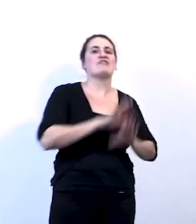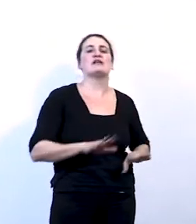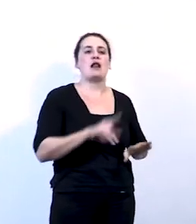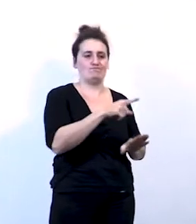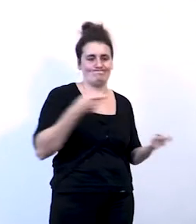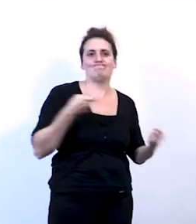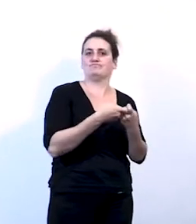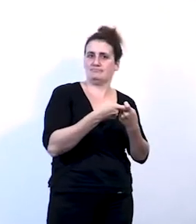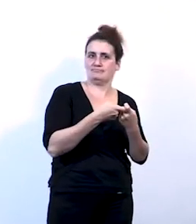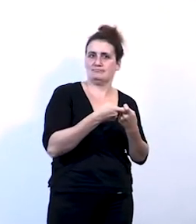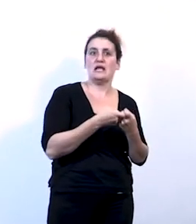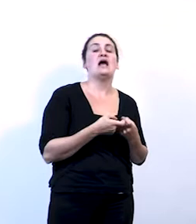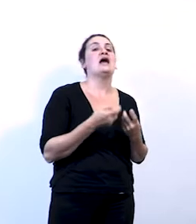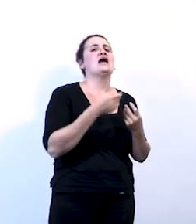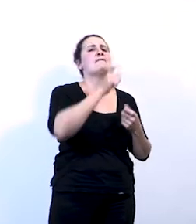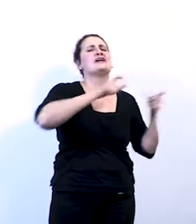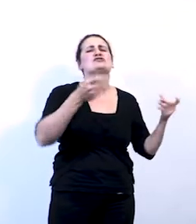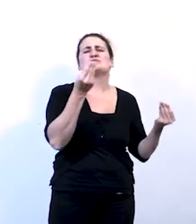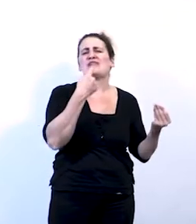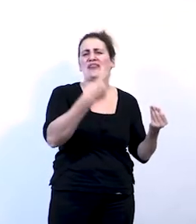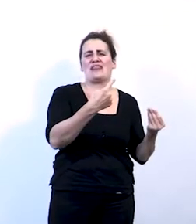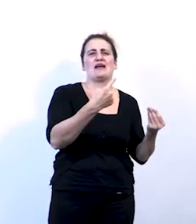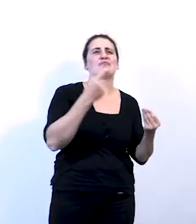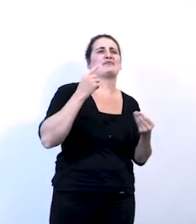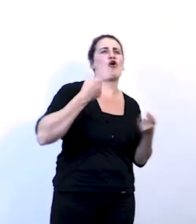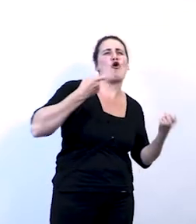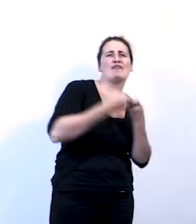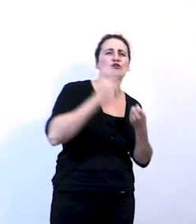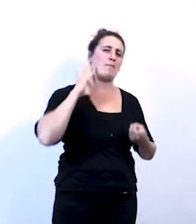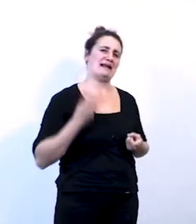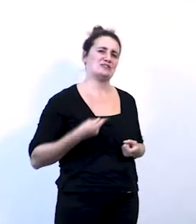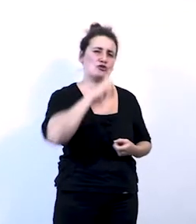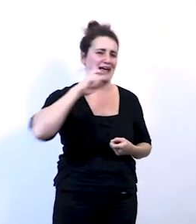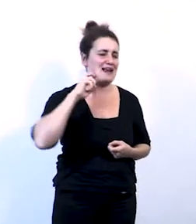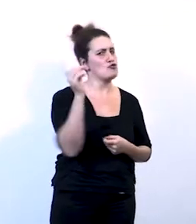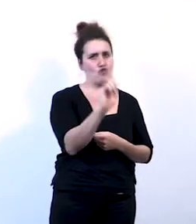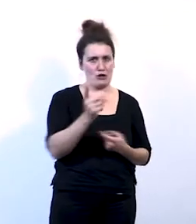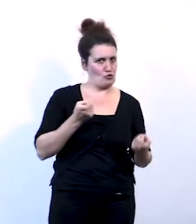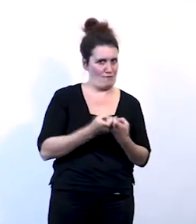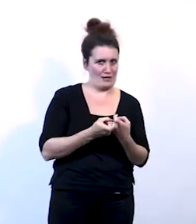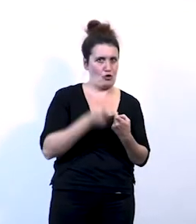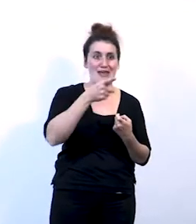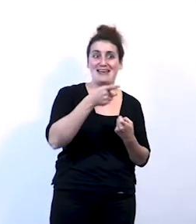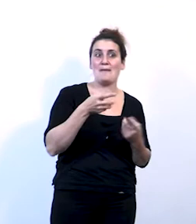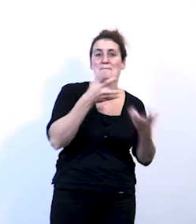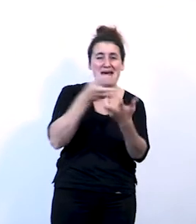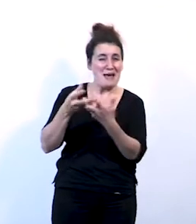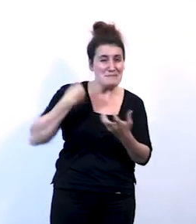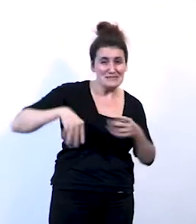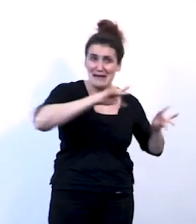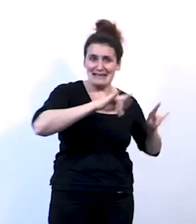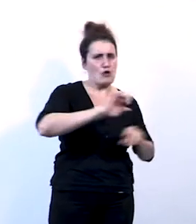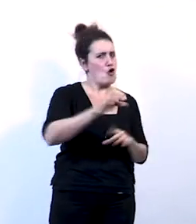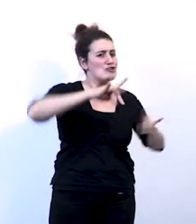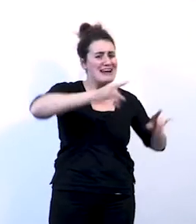conflicto. Y mucha gente dice conflicto palestino-israelí. Estamos en un conflicto y no estamos peleando por la misma tierra. La tierra es